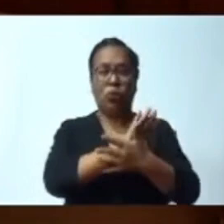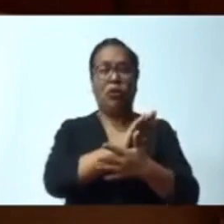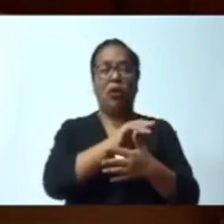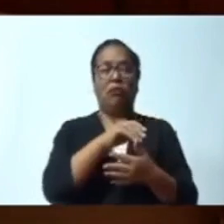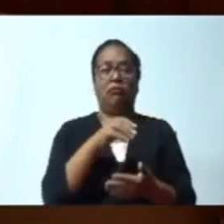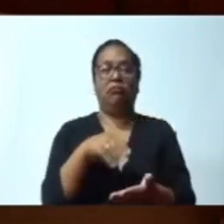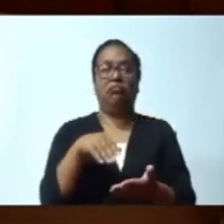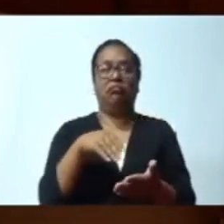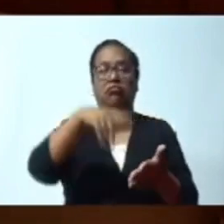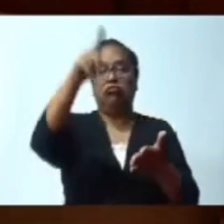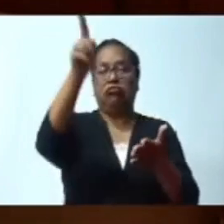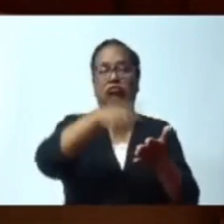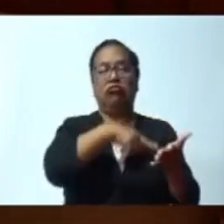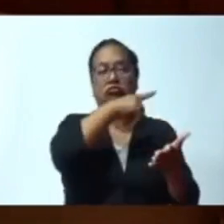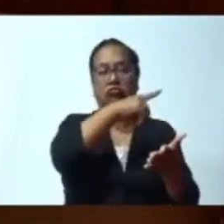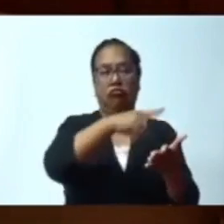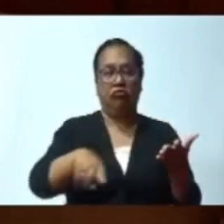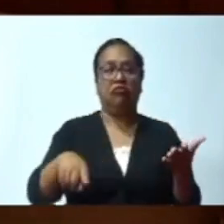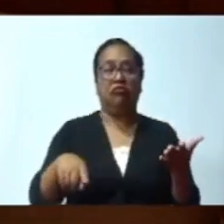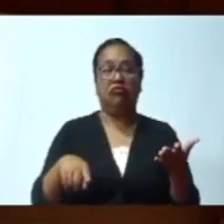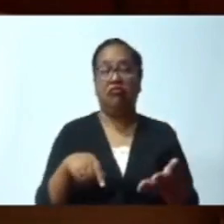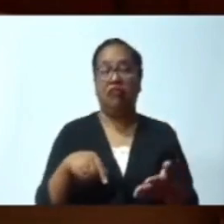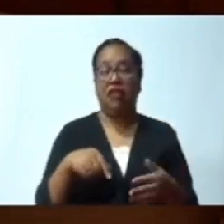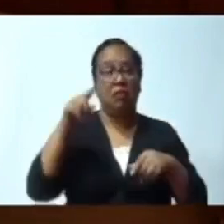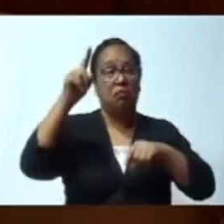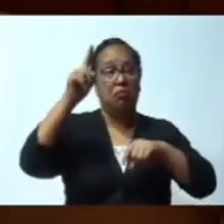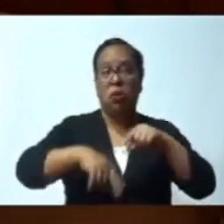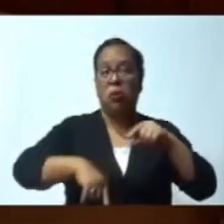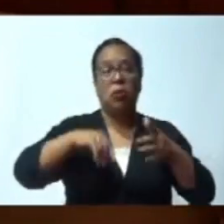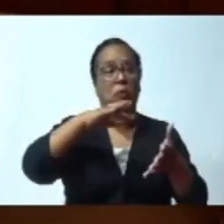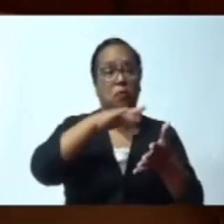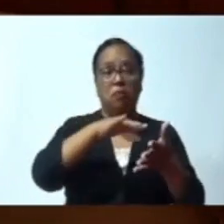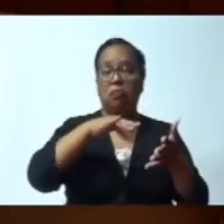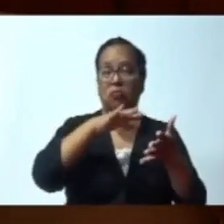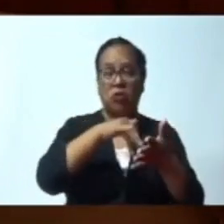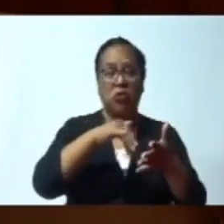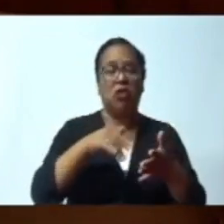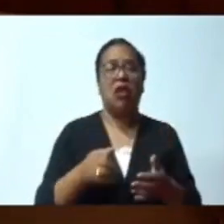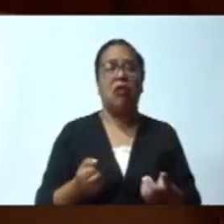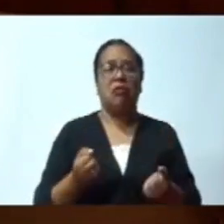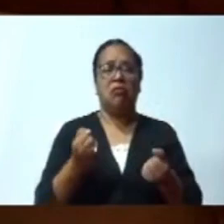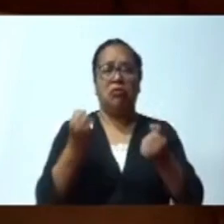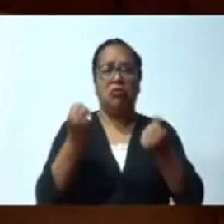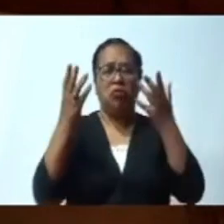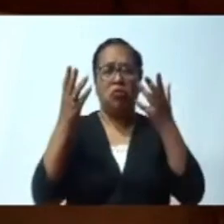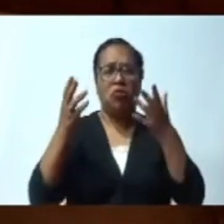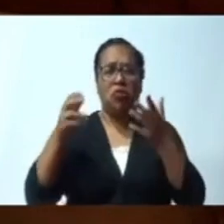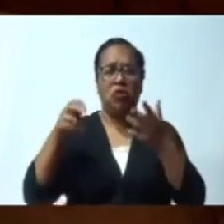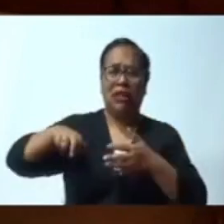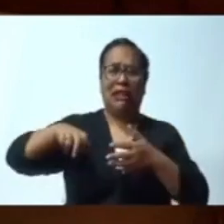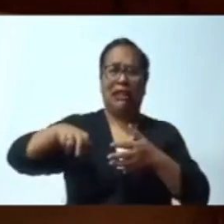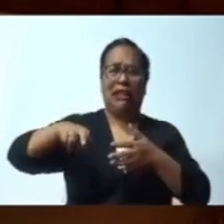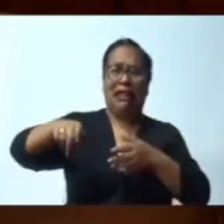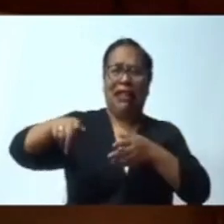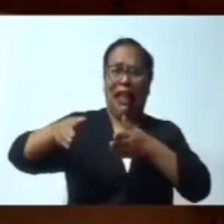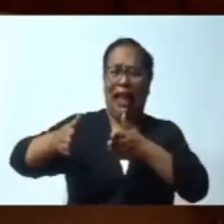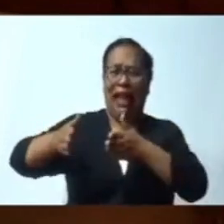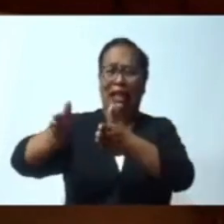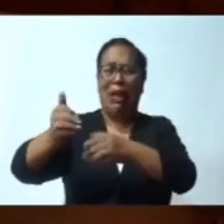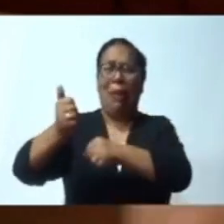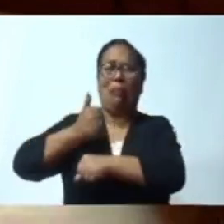Muchos niños tienen que recorrer grandes distancias, atravesar caminos solitarios y llenos de peligro,